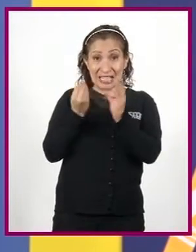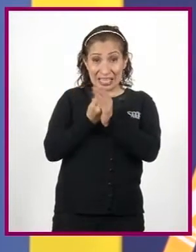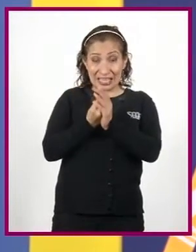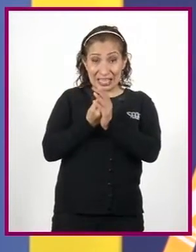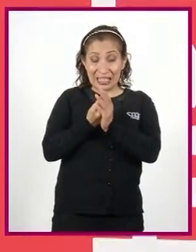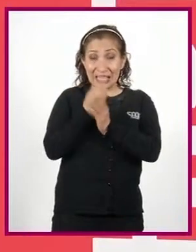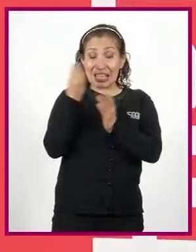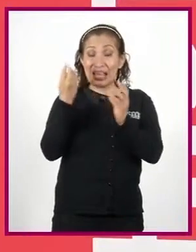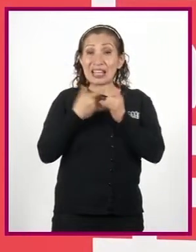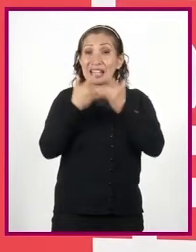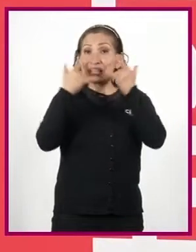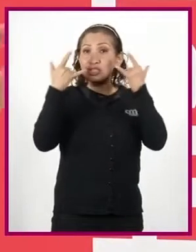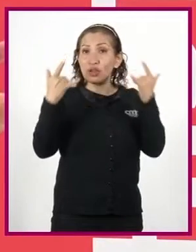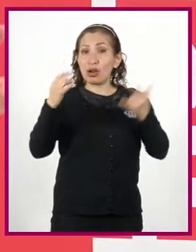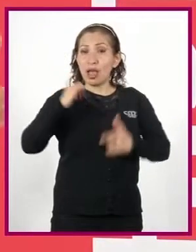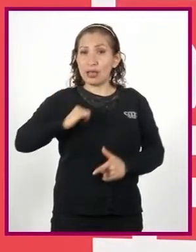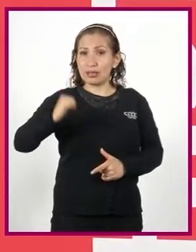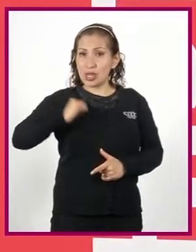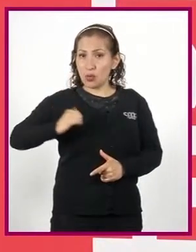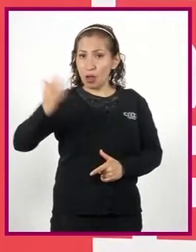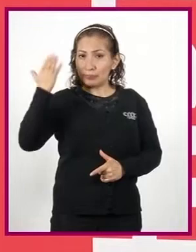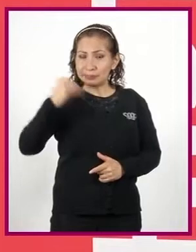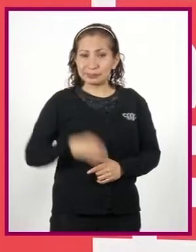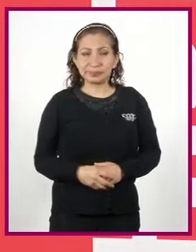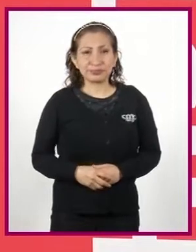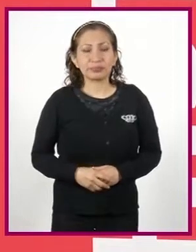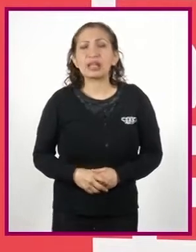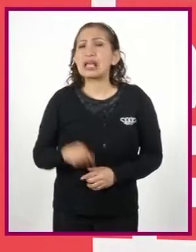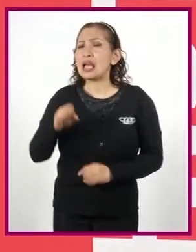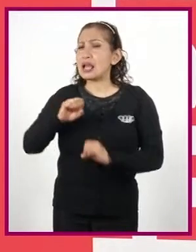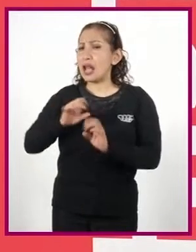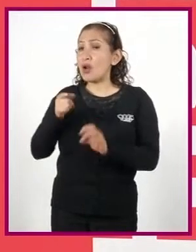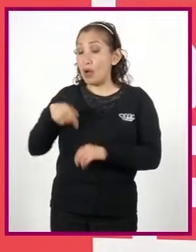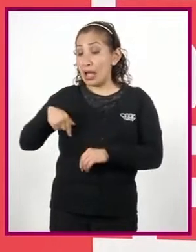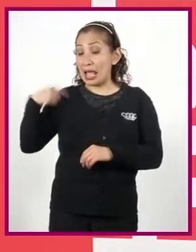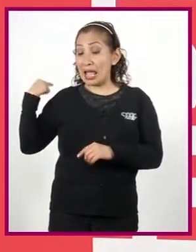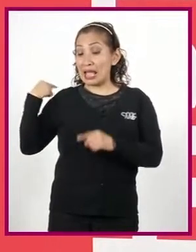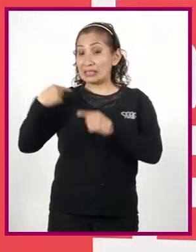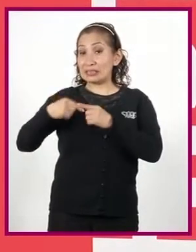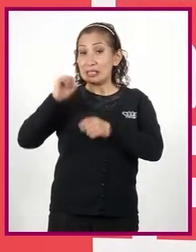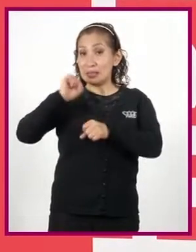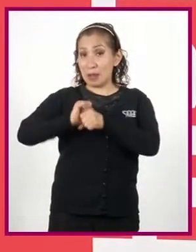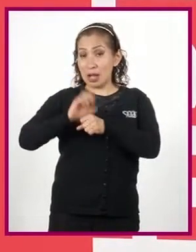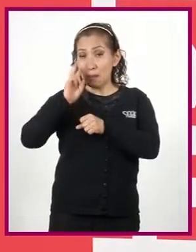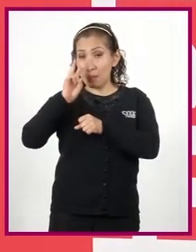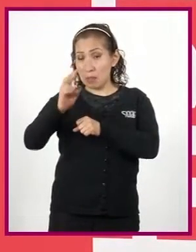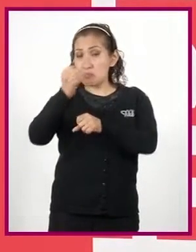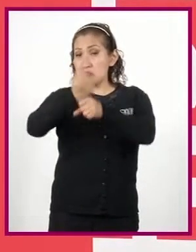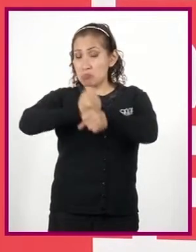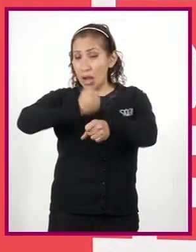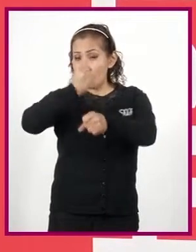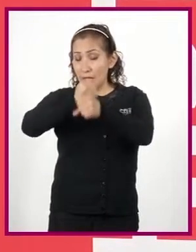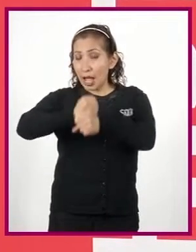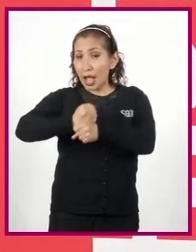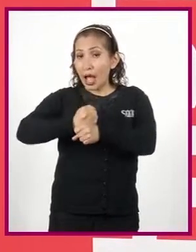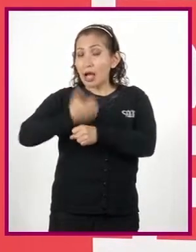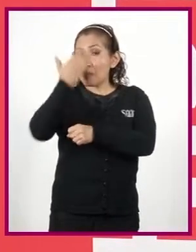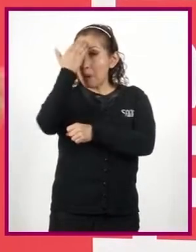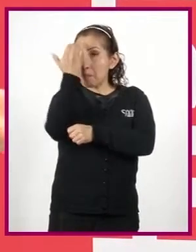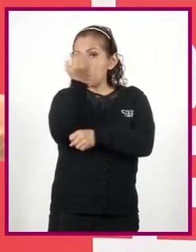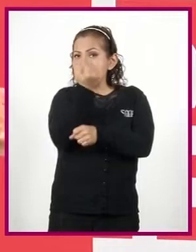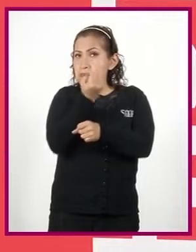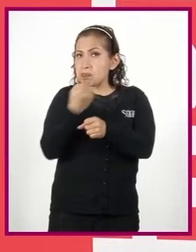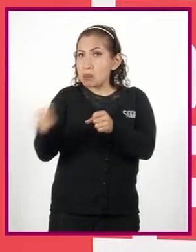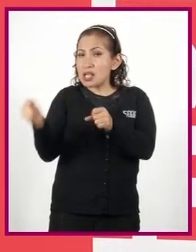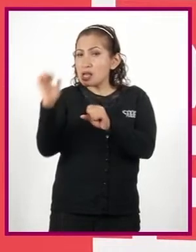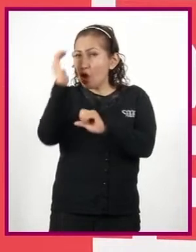México antiguo. Así es, durante esta semana estaremos poniendo en práctica habilidades